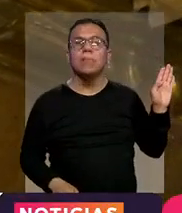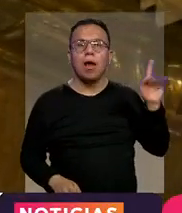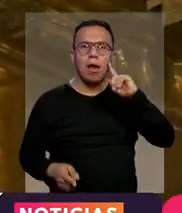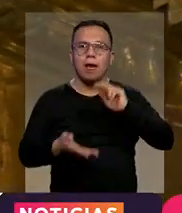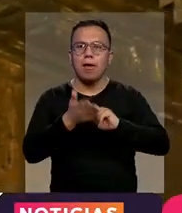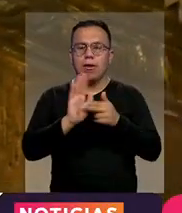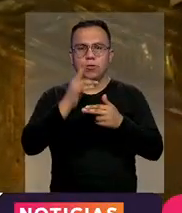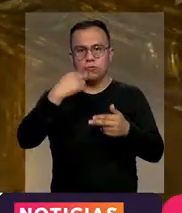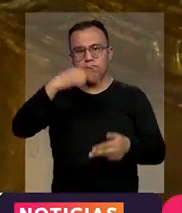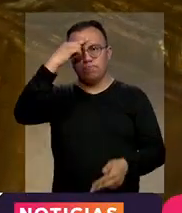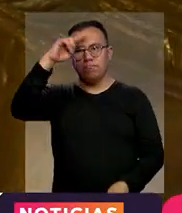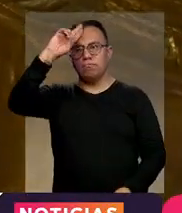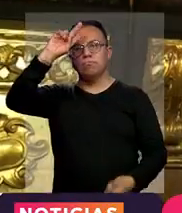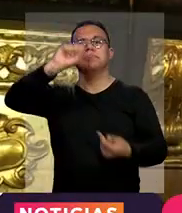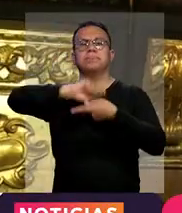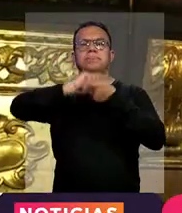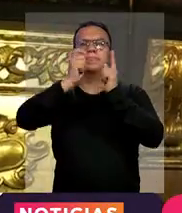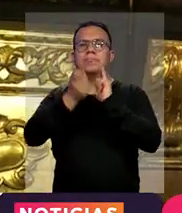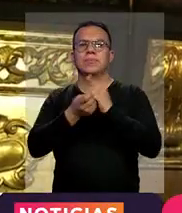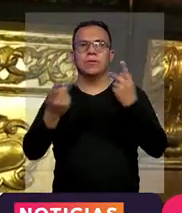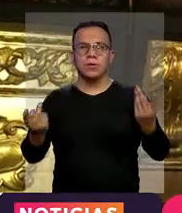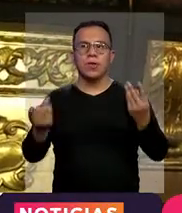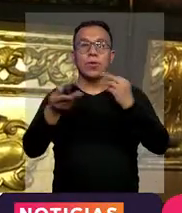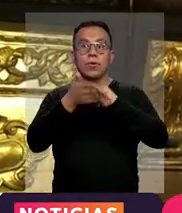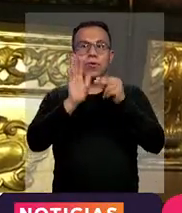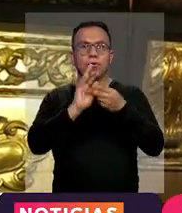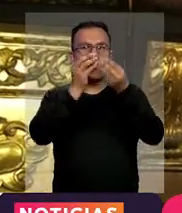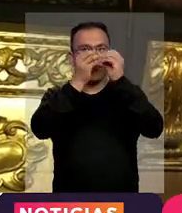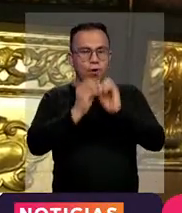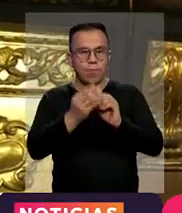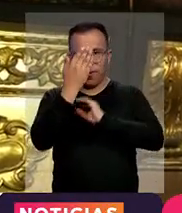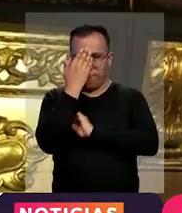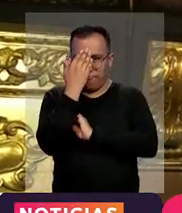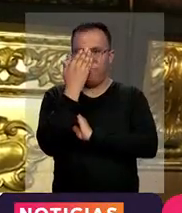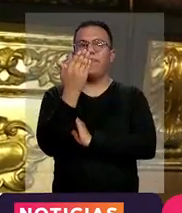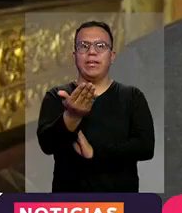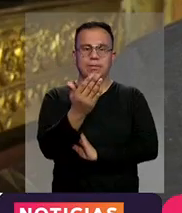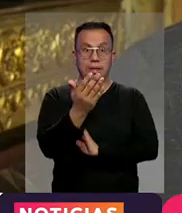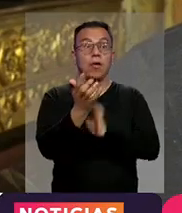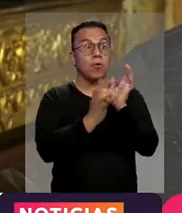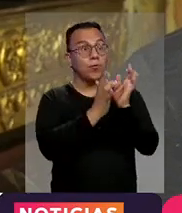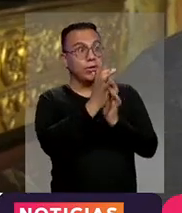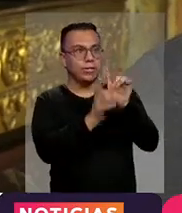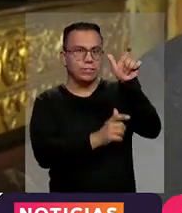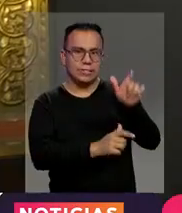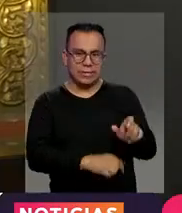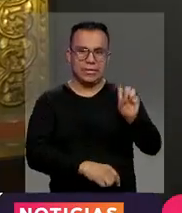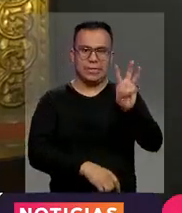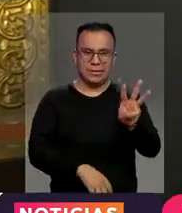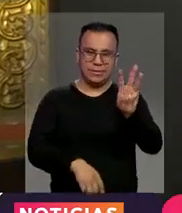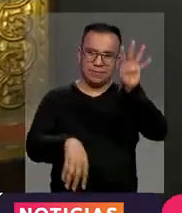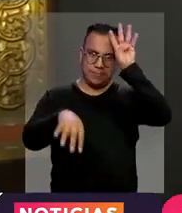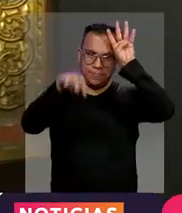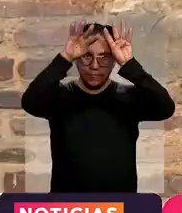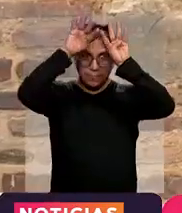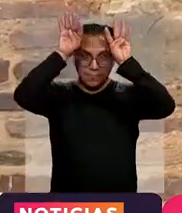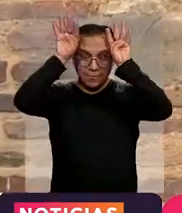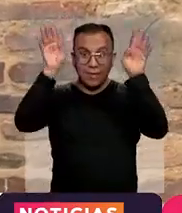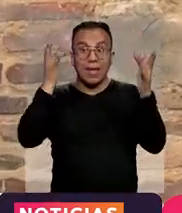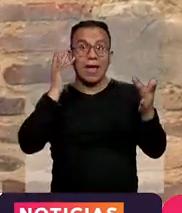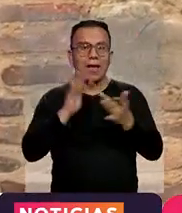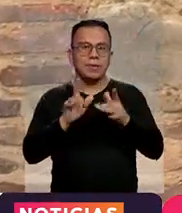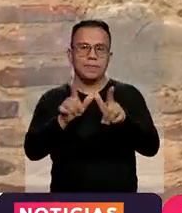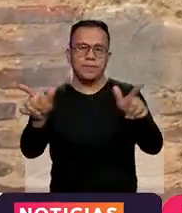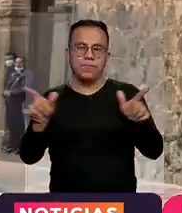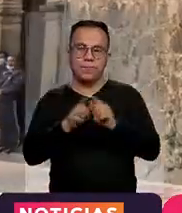lo traduje, pero ellos ubicaron la pieza frente a un Cristo que tiene las tres potencias. Mantos Montes, que reposa en